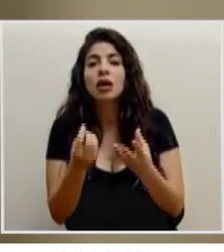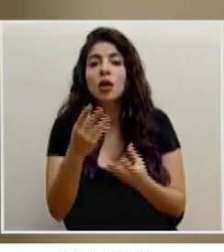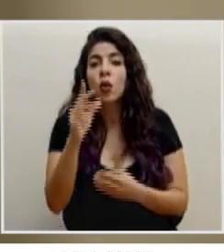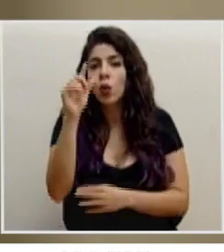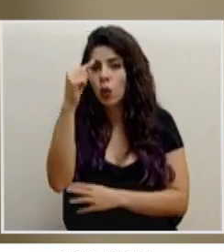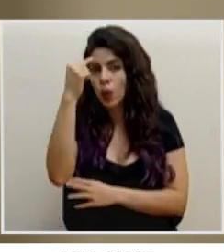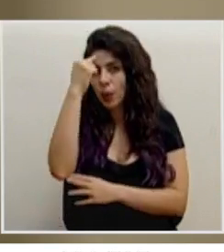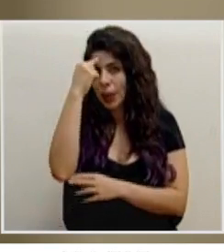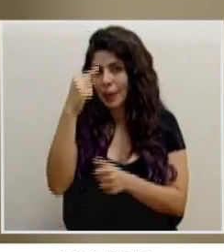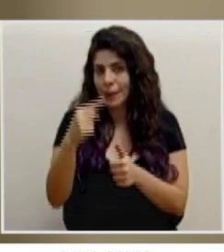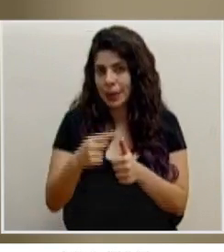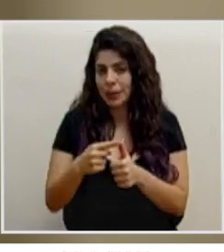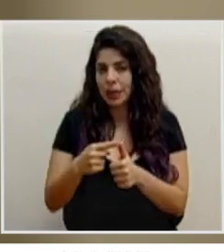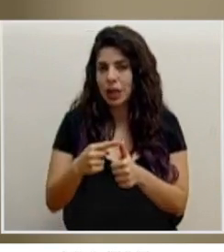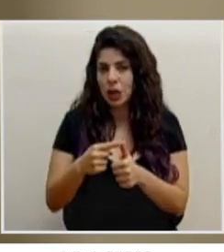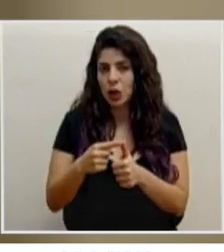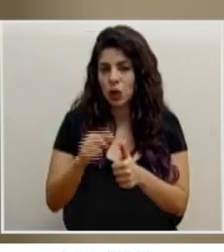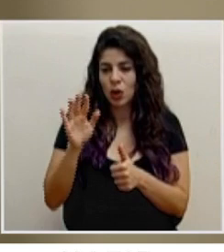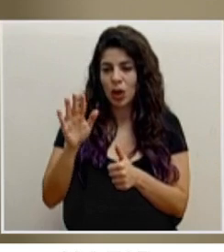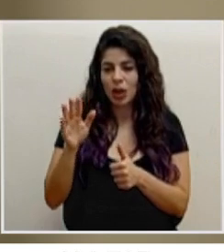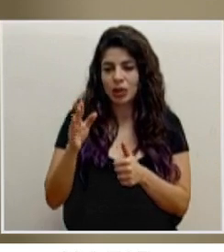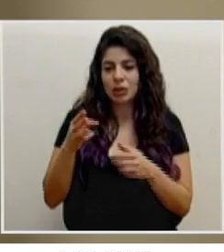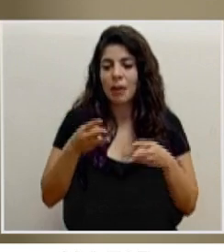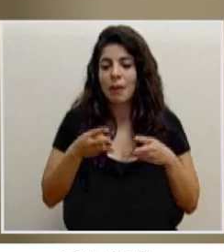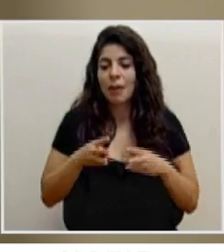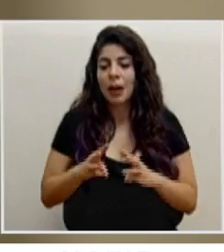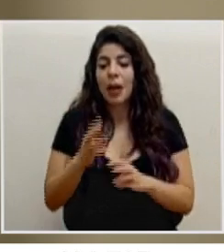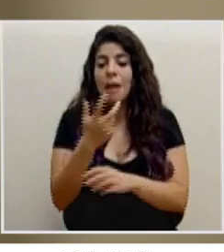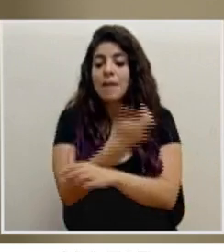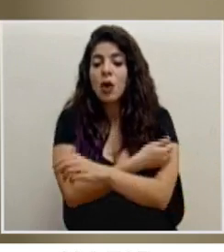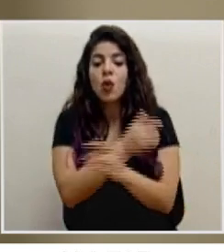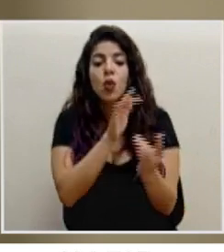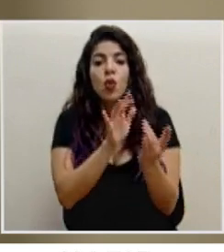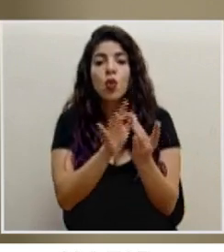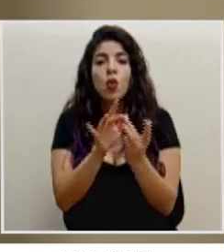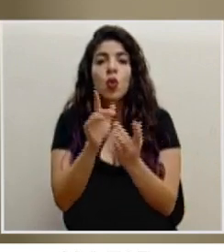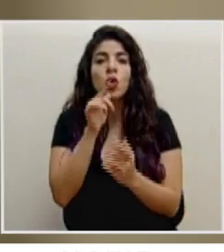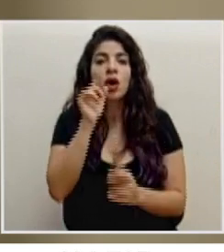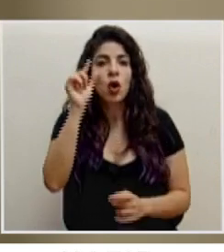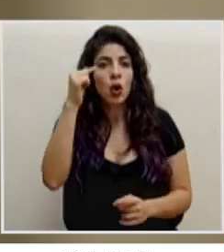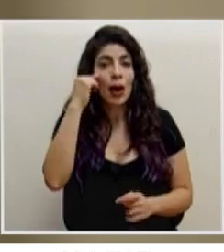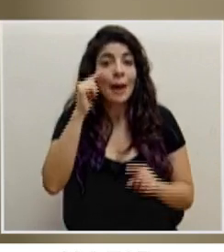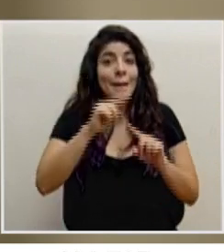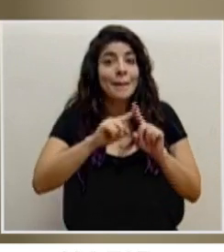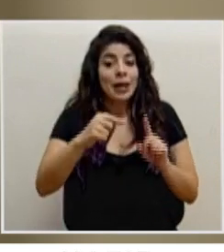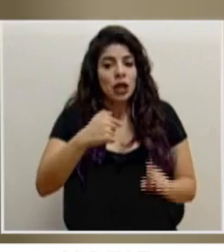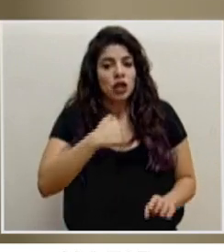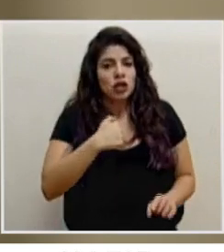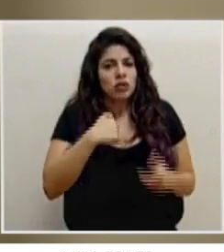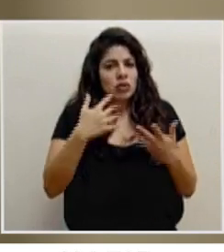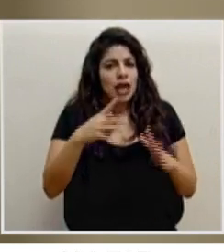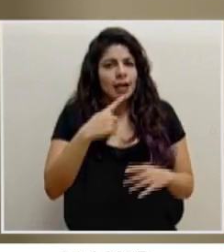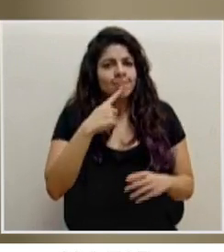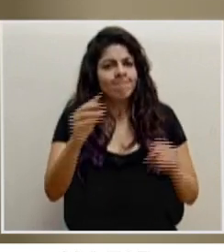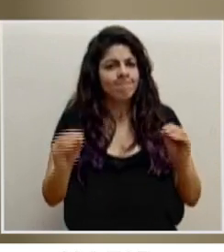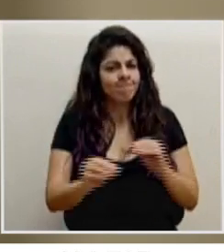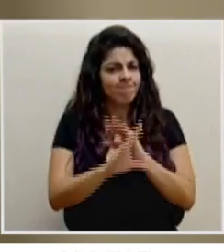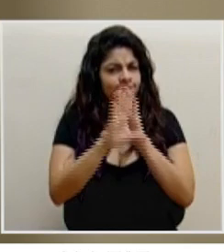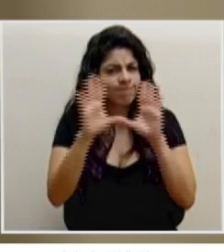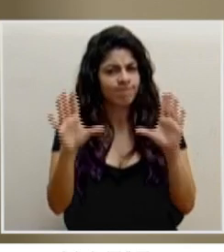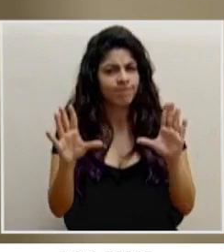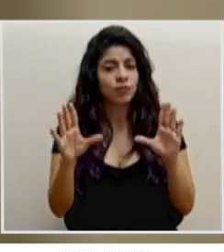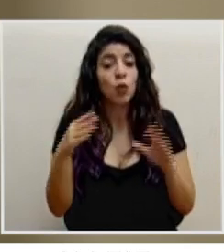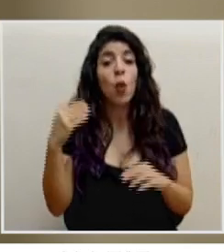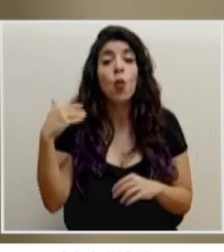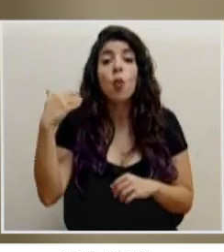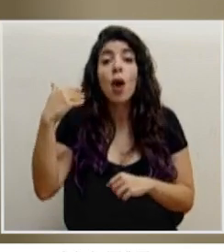están haciendo los mecanismos de vacunación a través de gobiernos. Sin embargo, yo he sido muy claro y seguiremos siendo claros, en